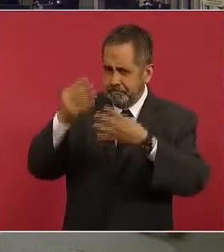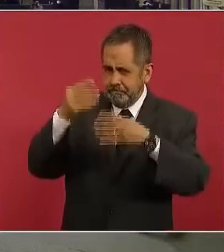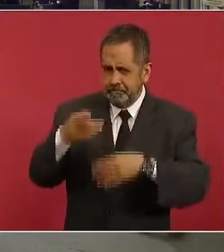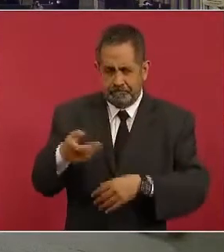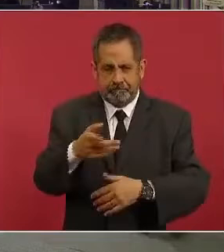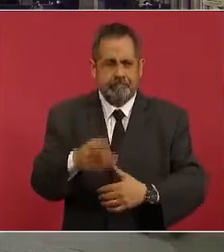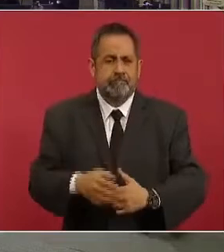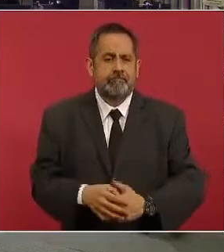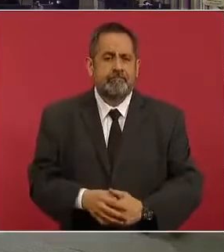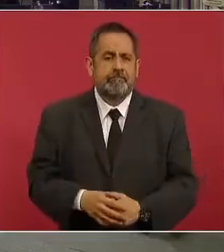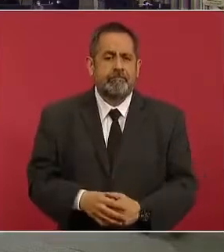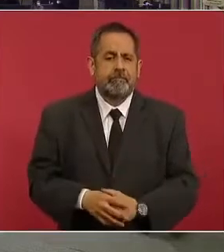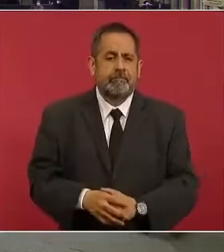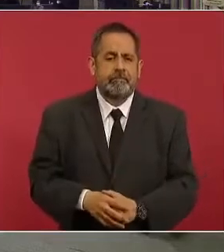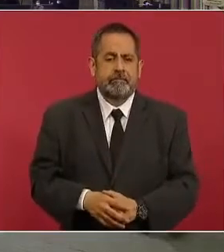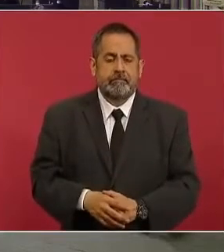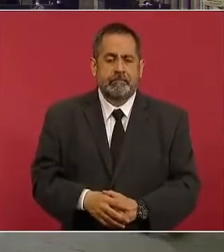punto